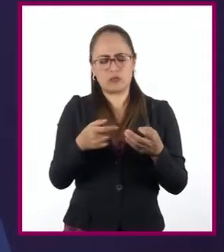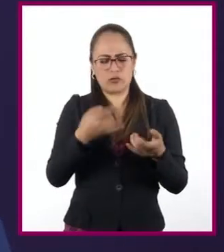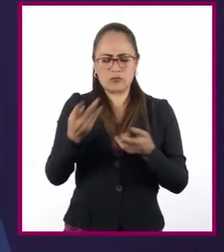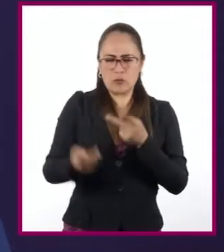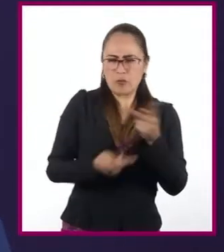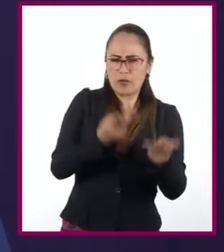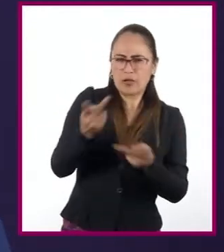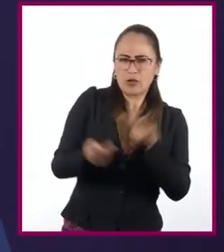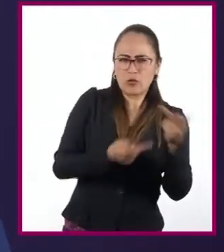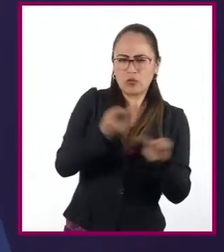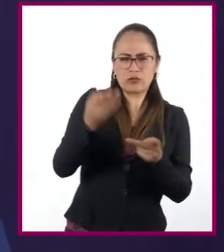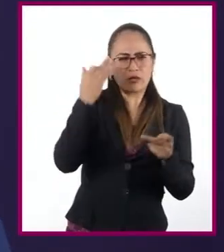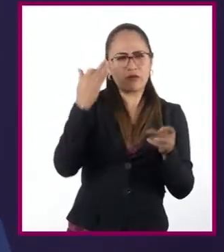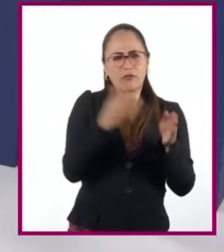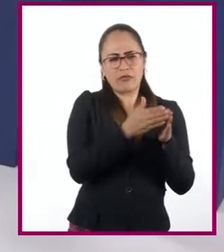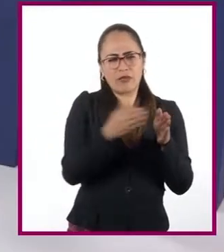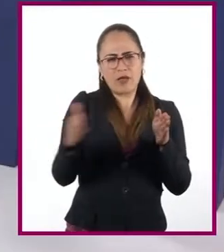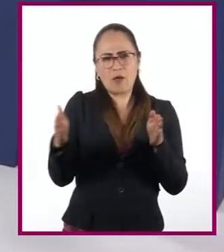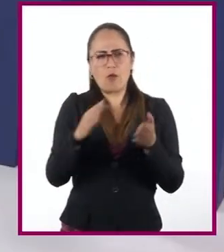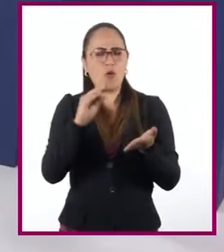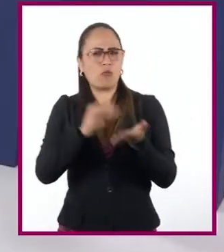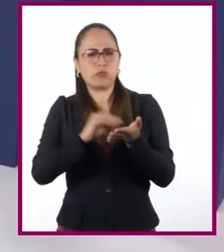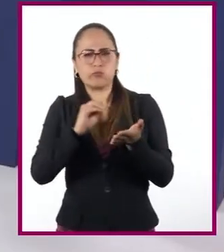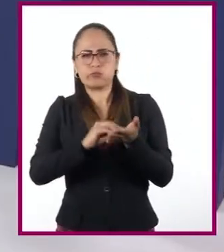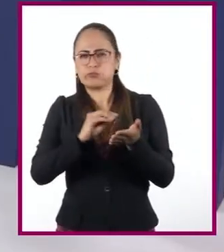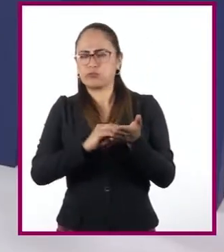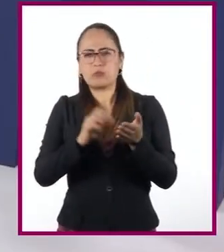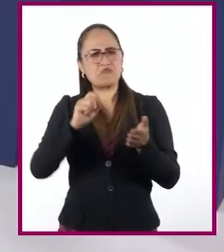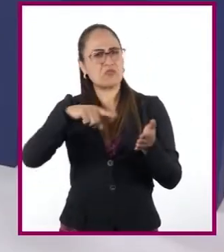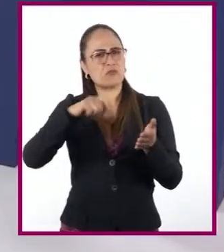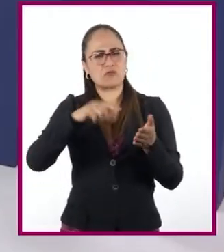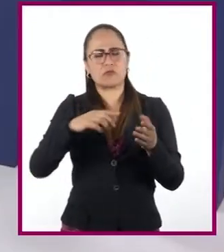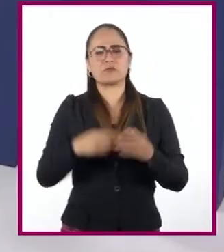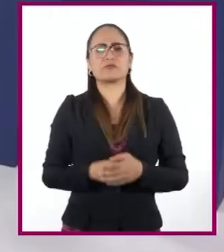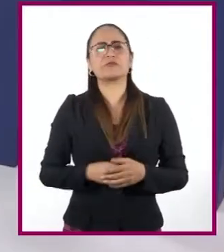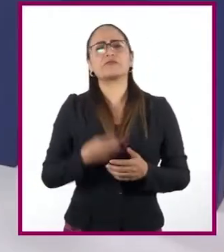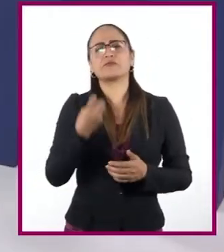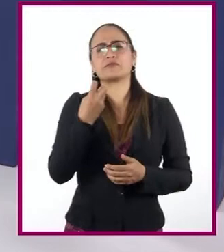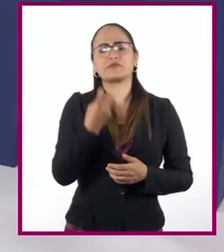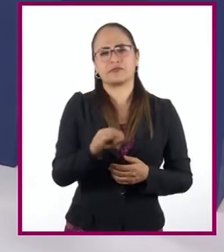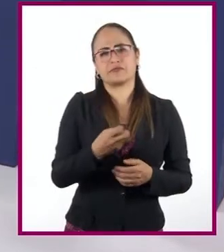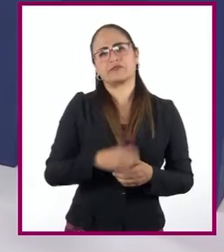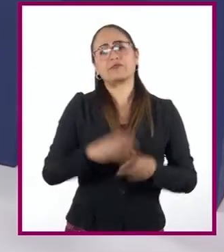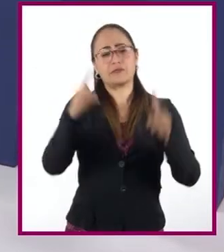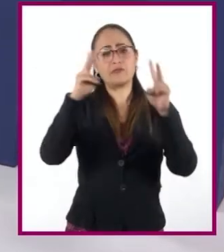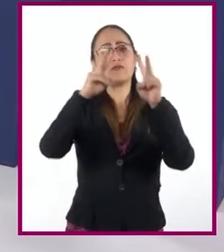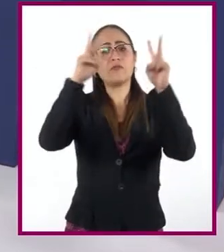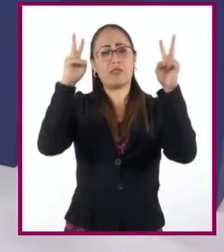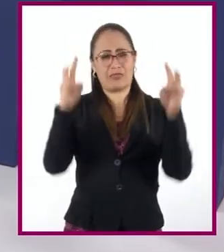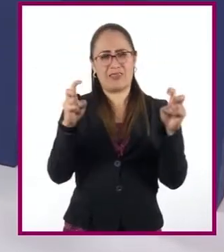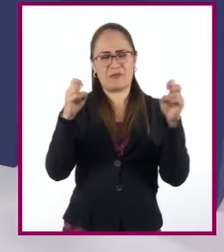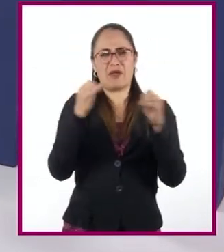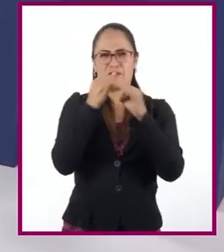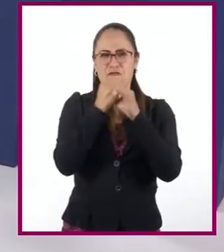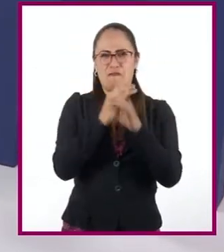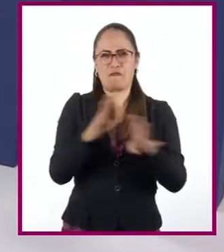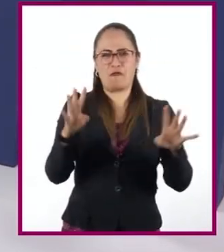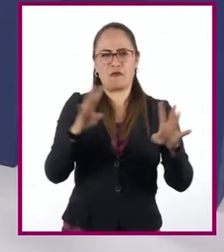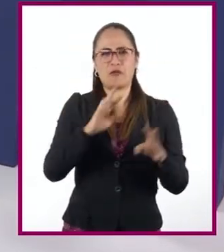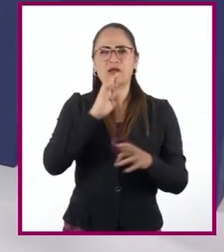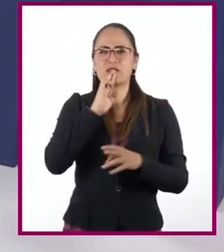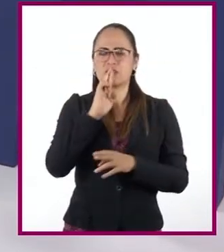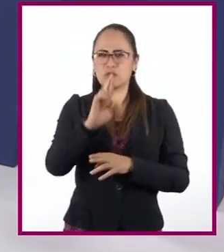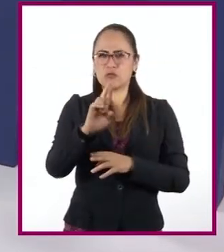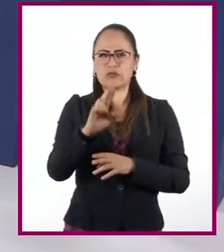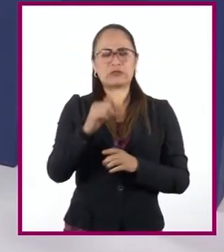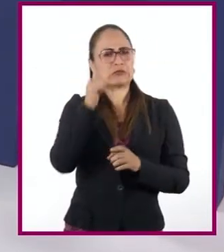lo largo de toda la investigación. Por eso, la mayoría de las veces, el título del informe de resultados se basa en